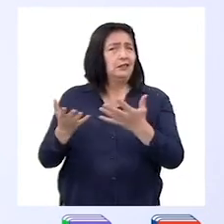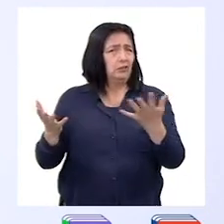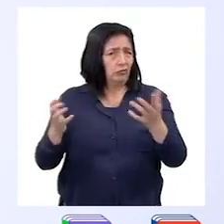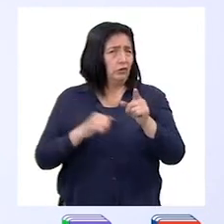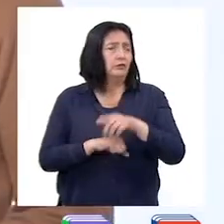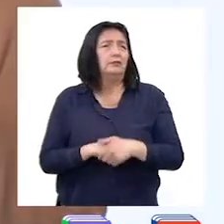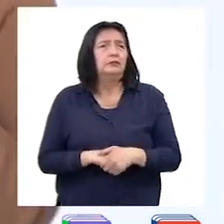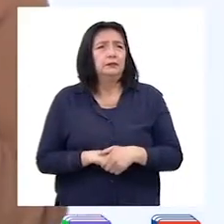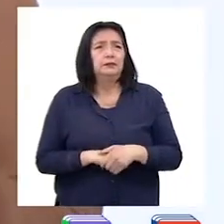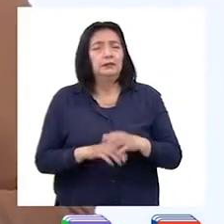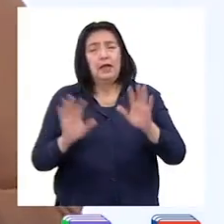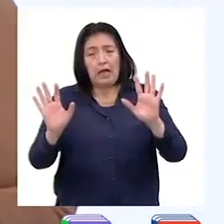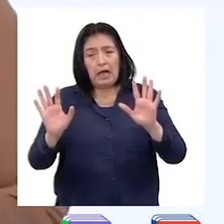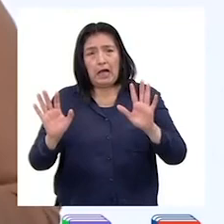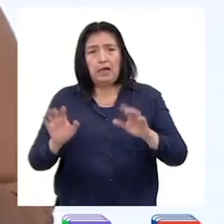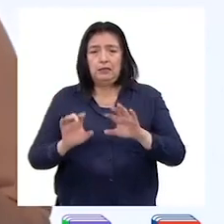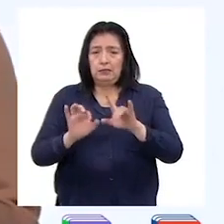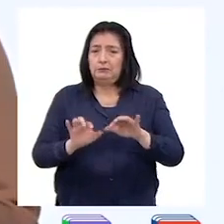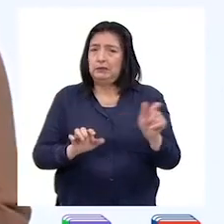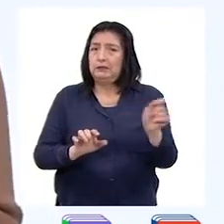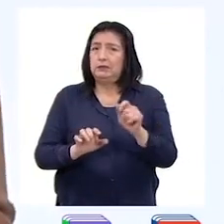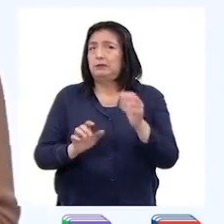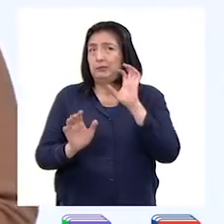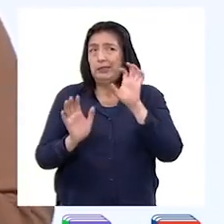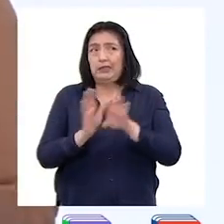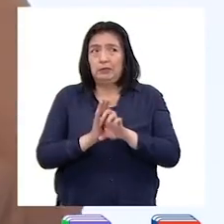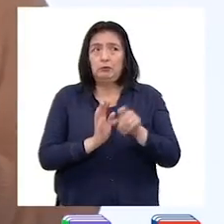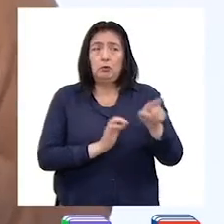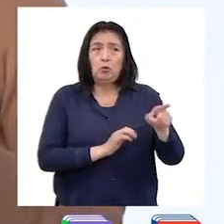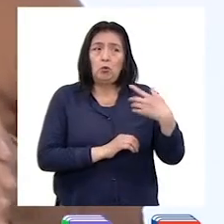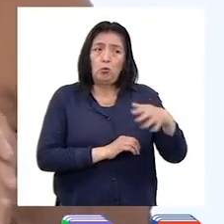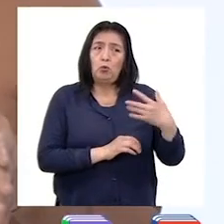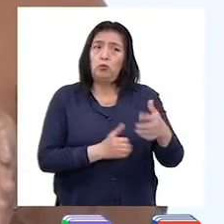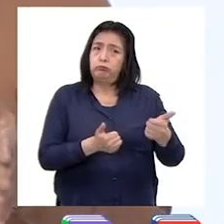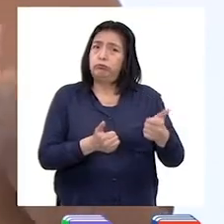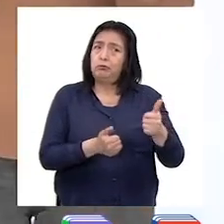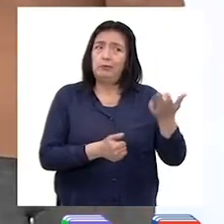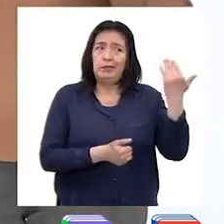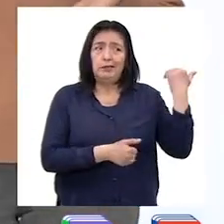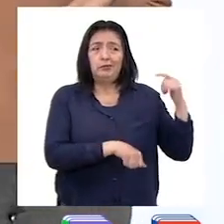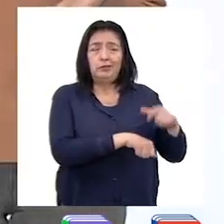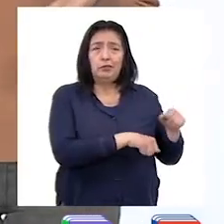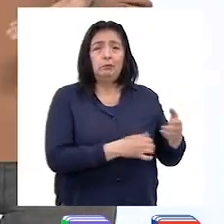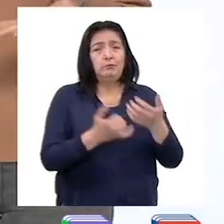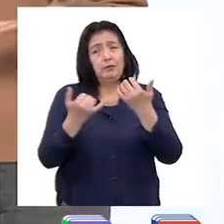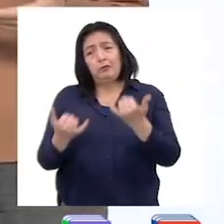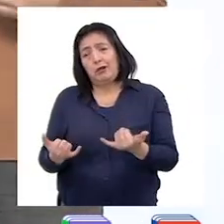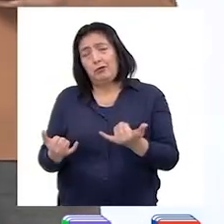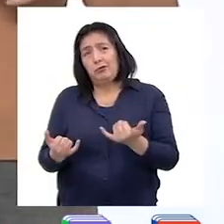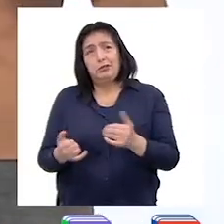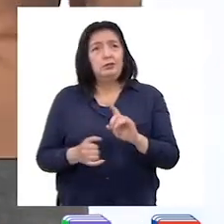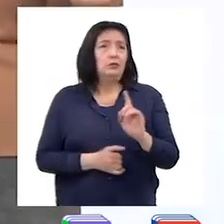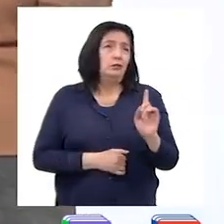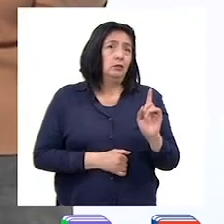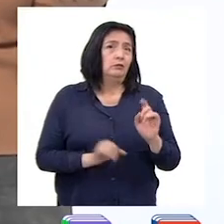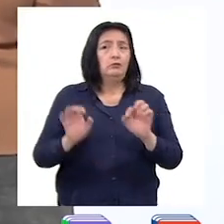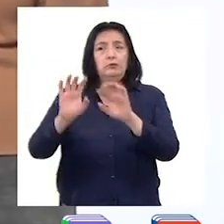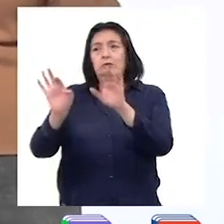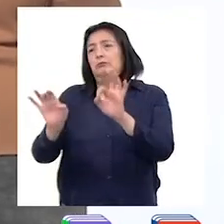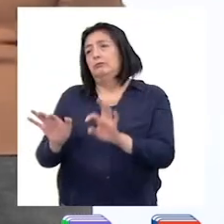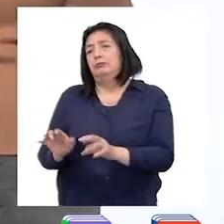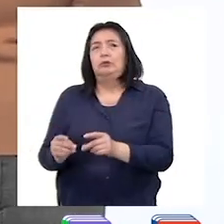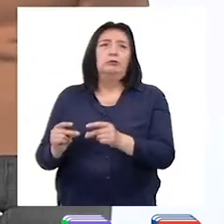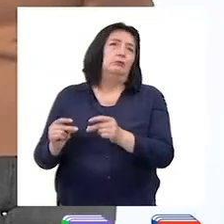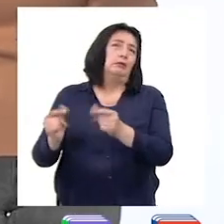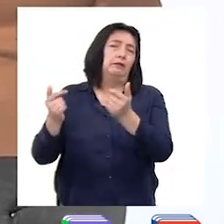algunos objetos. La máquina de escribir, por ejemplo, era un objeto muy práctico para su época, pero hoy en día tenemos computadoras que